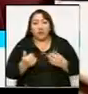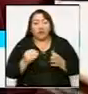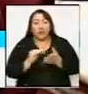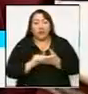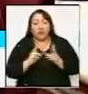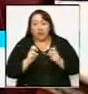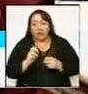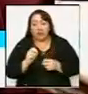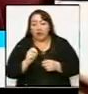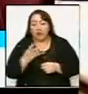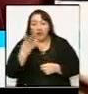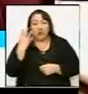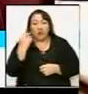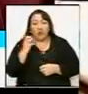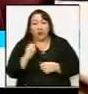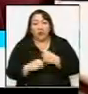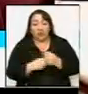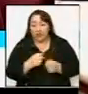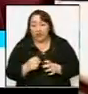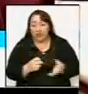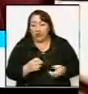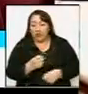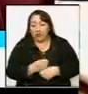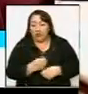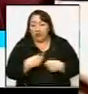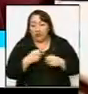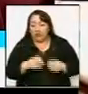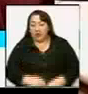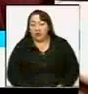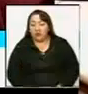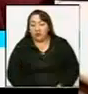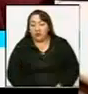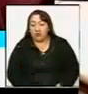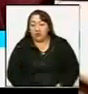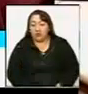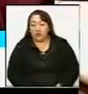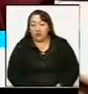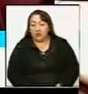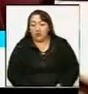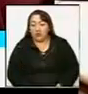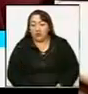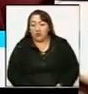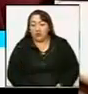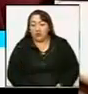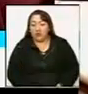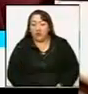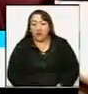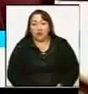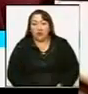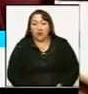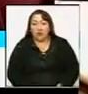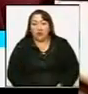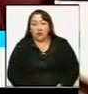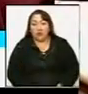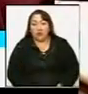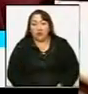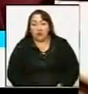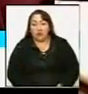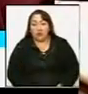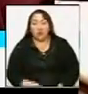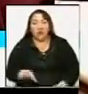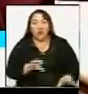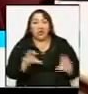personal. Me inscribí hace 40 años y no he hecho ejercicio de mi renuncia, pero hay que regular lo que tiene que hacer la